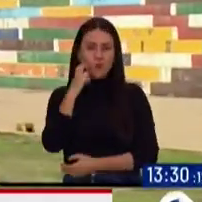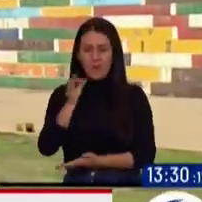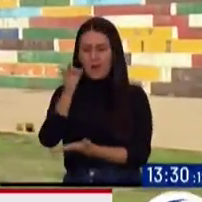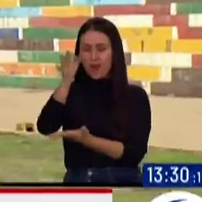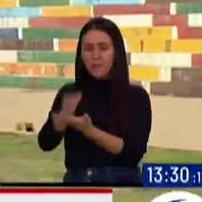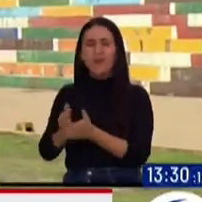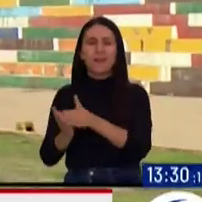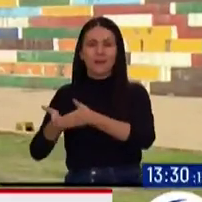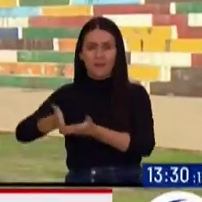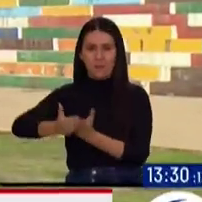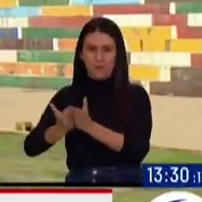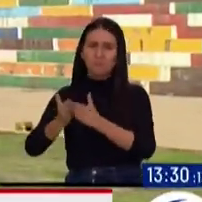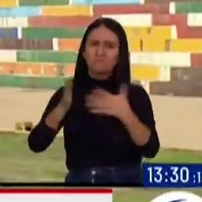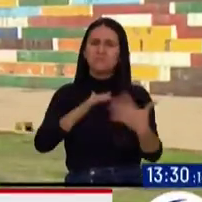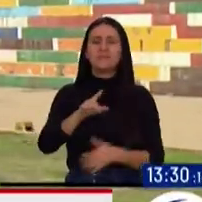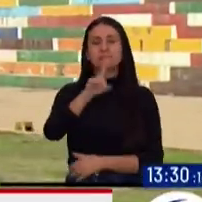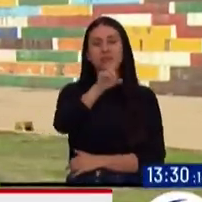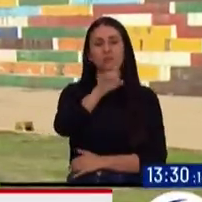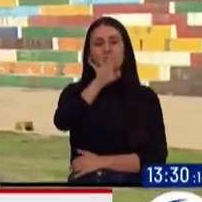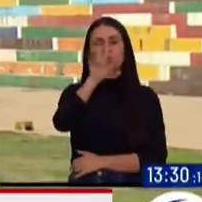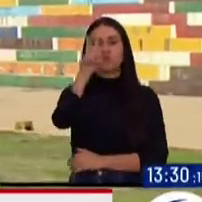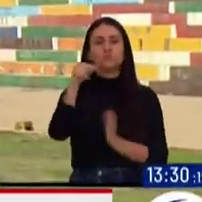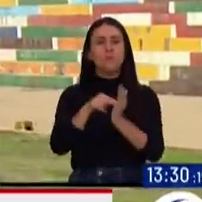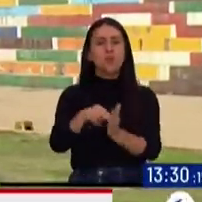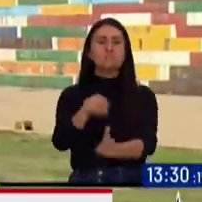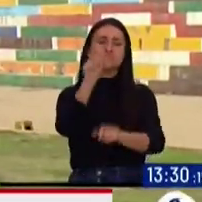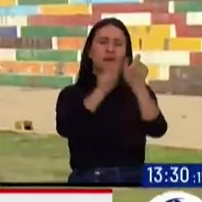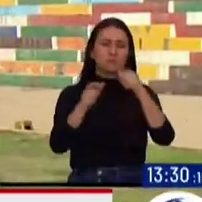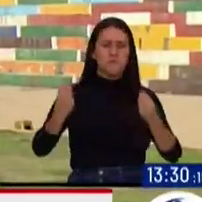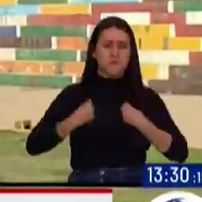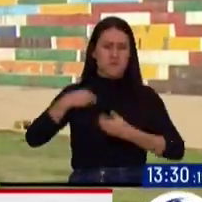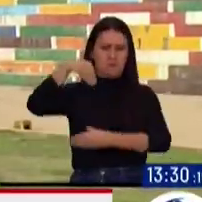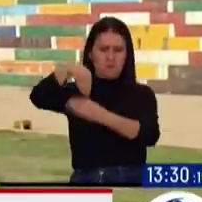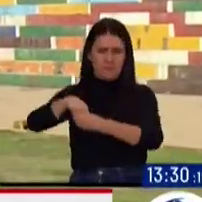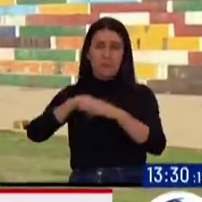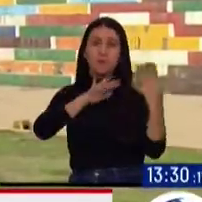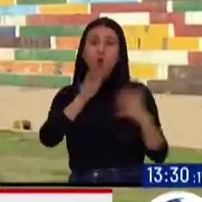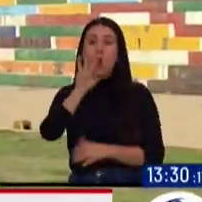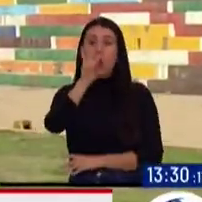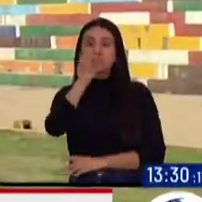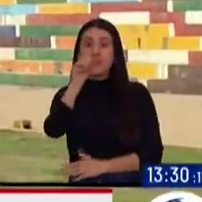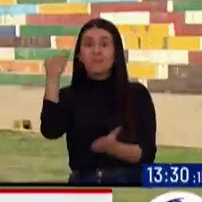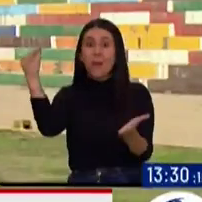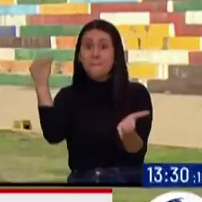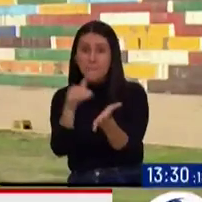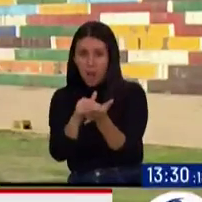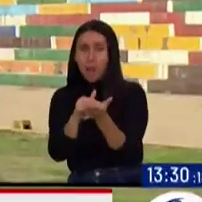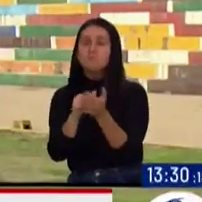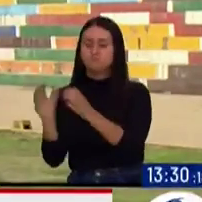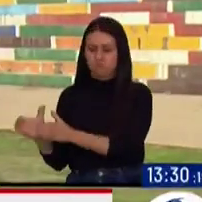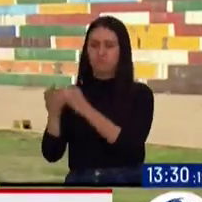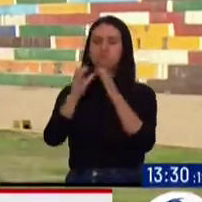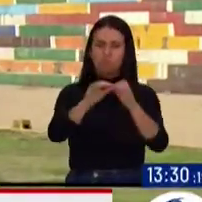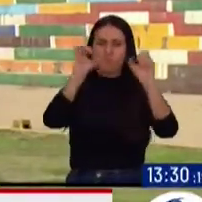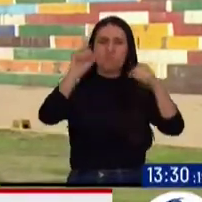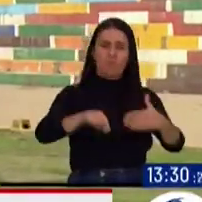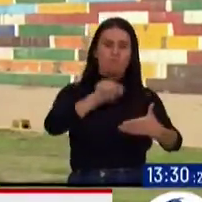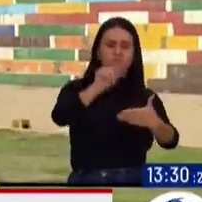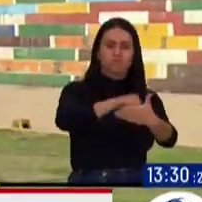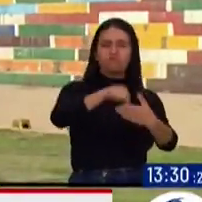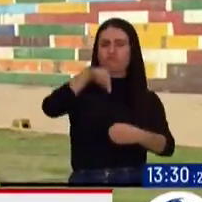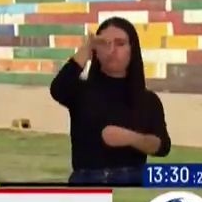Quibdó, una ciudad con poco más de 142 mil habitantes, de los cuales cerca de 80 mil están habilitados para acudir a su cita con